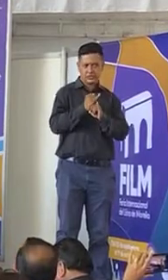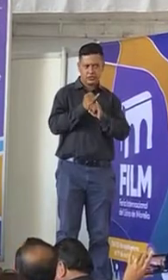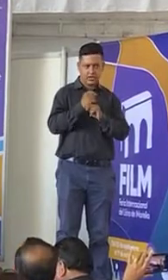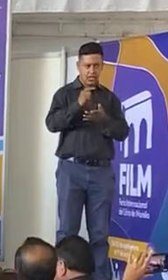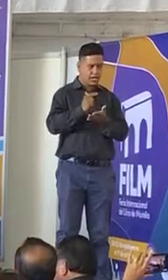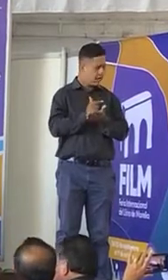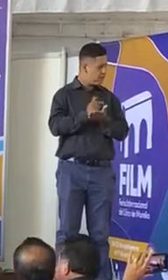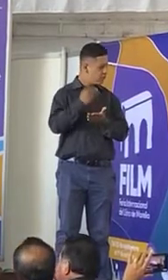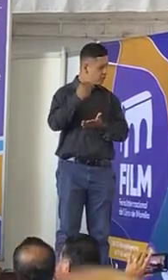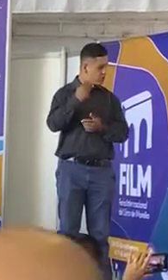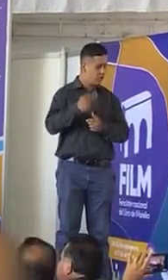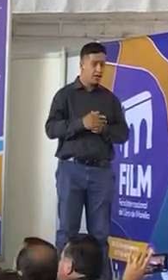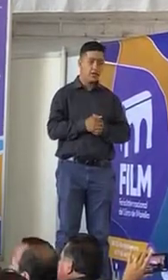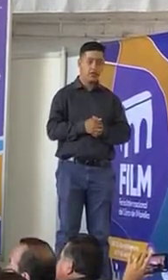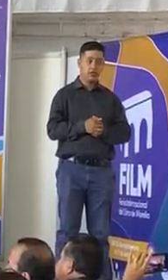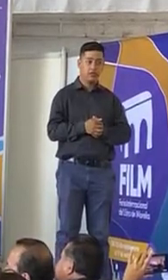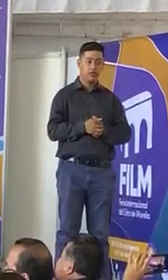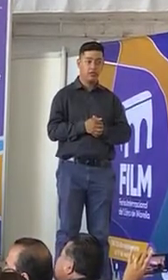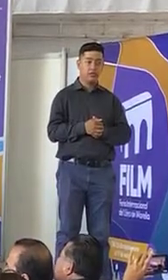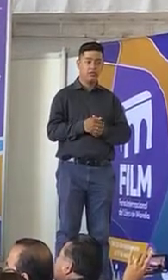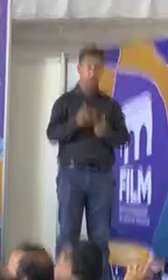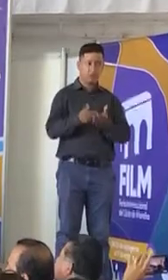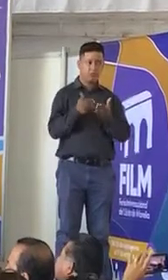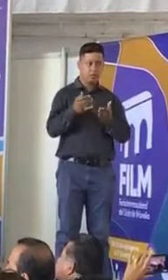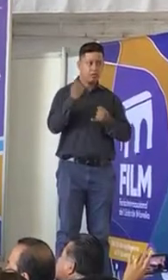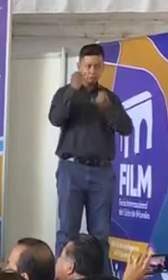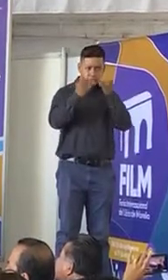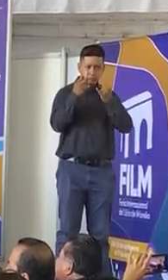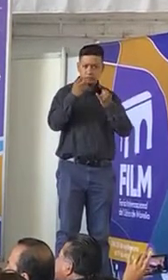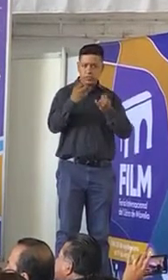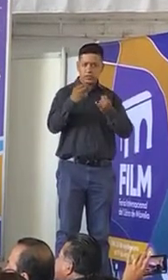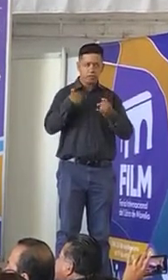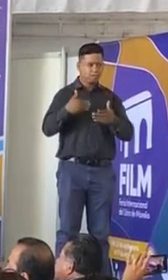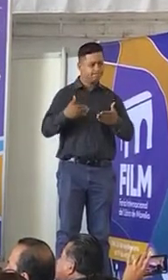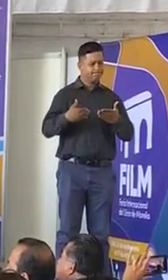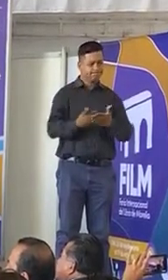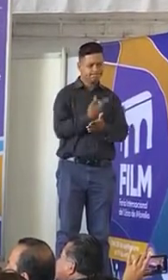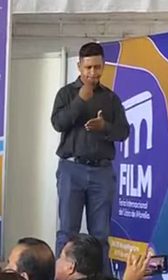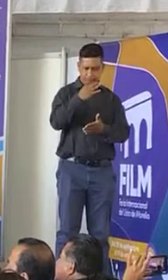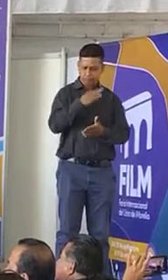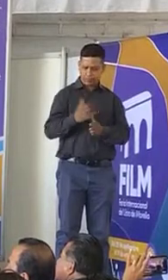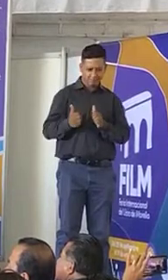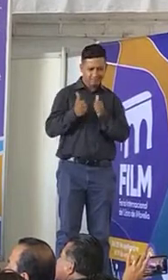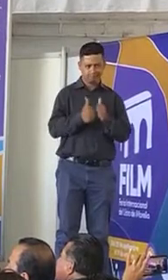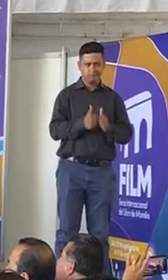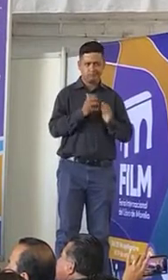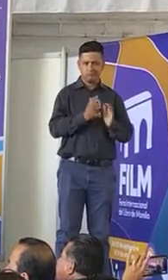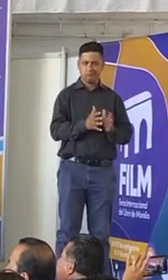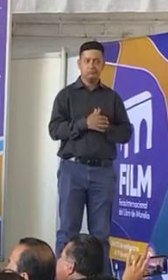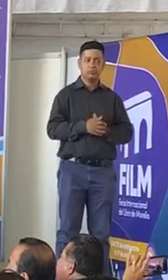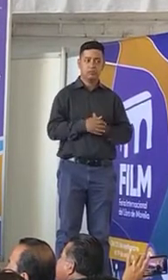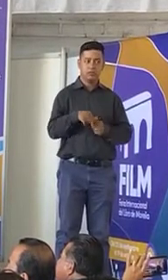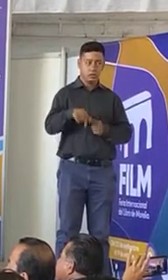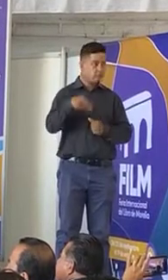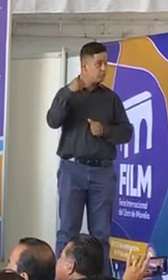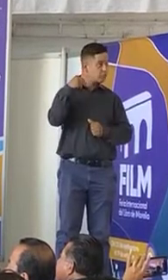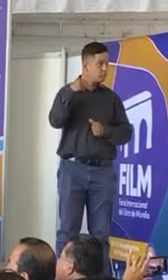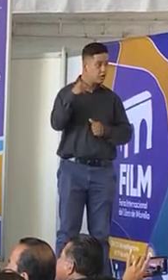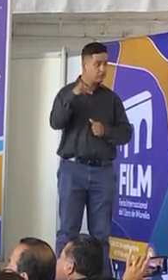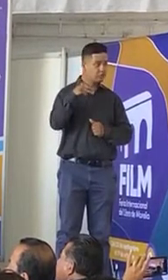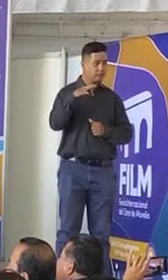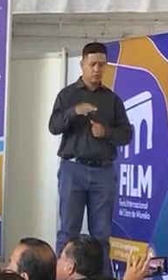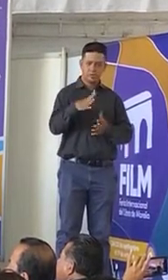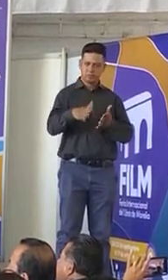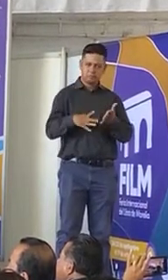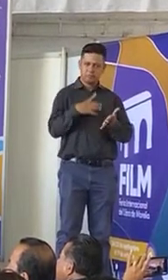Morelia, que la idea es que nace para quedarse y que Morelia es una